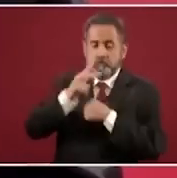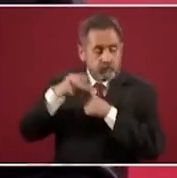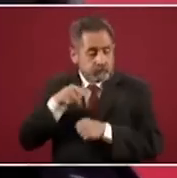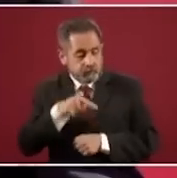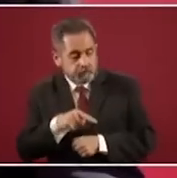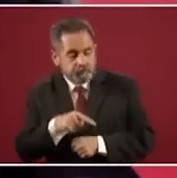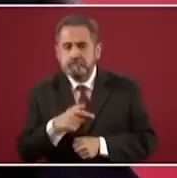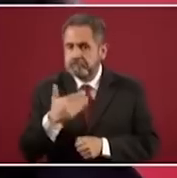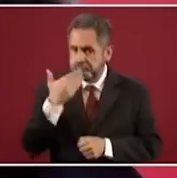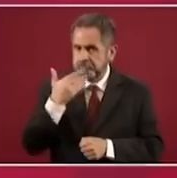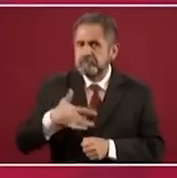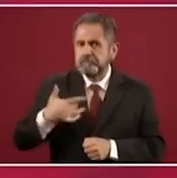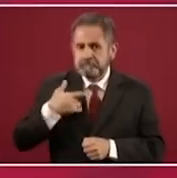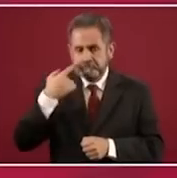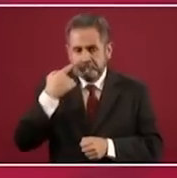para la inversión